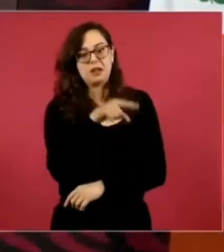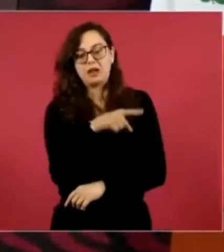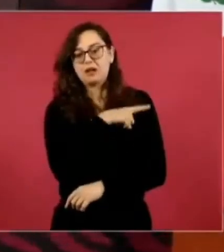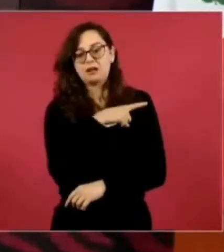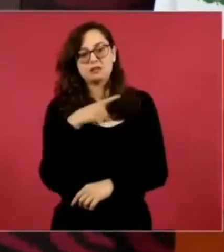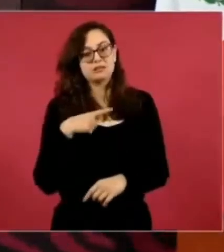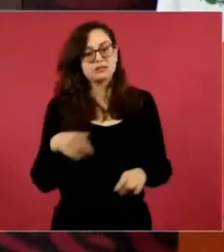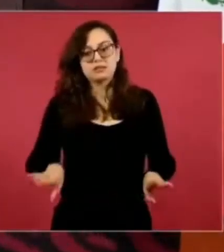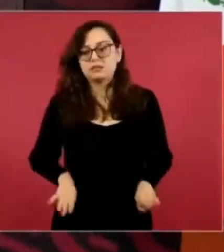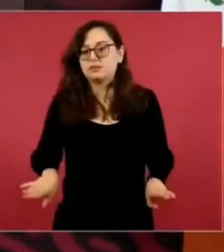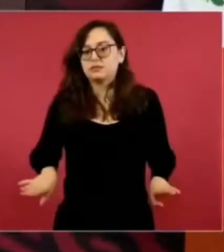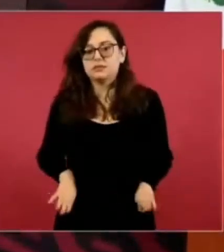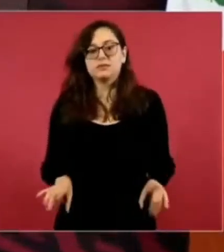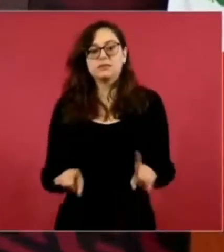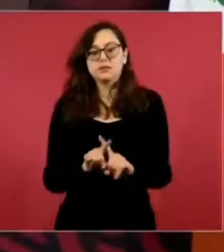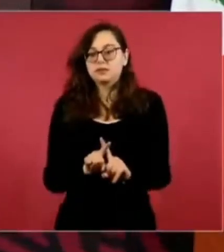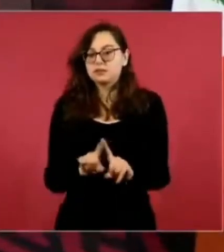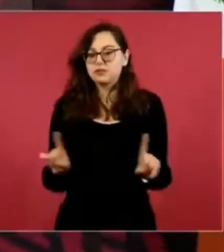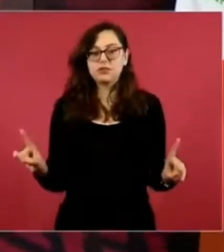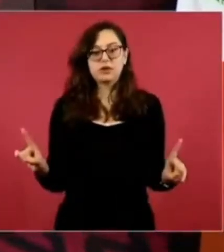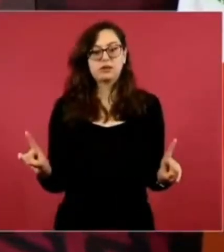Y ya lo dije,